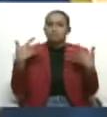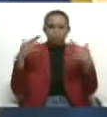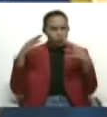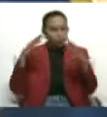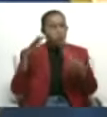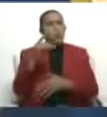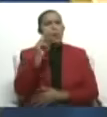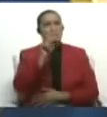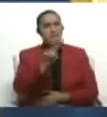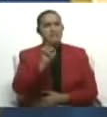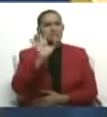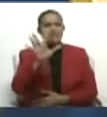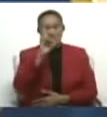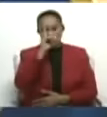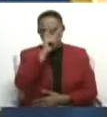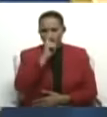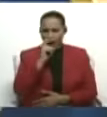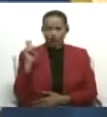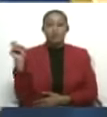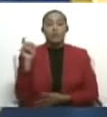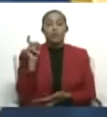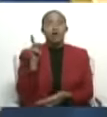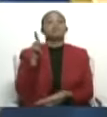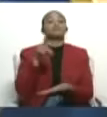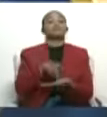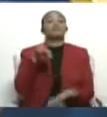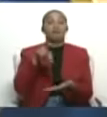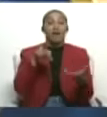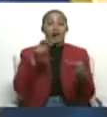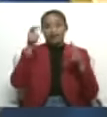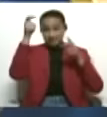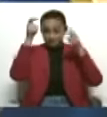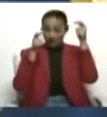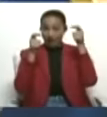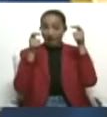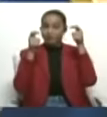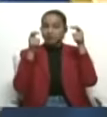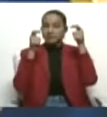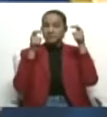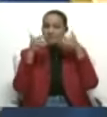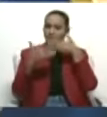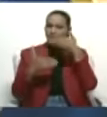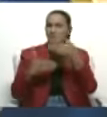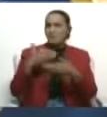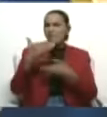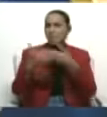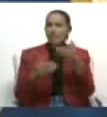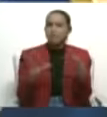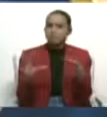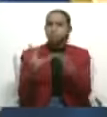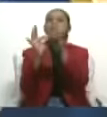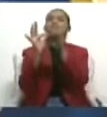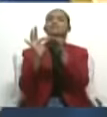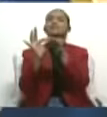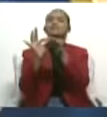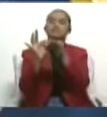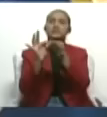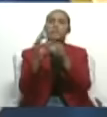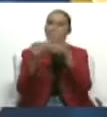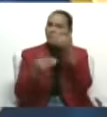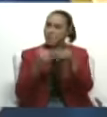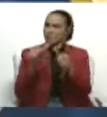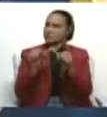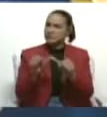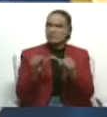del comandante presidente Hugo Chávez, hemos tejido una relación estrecha, una relación